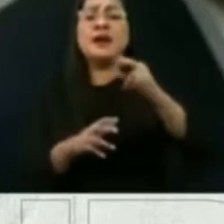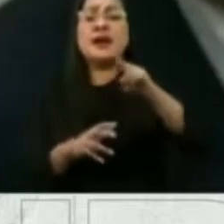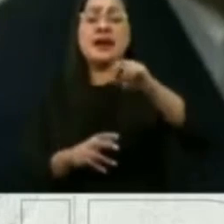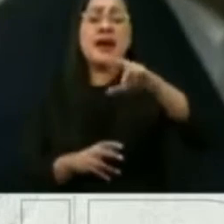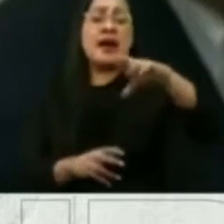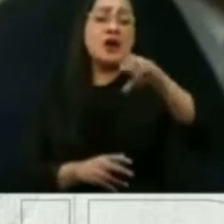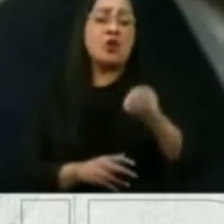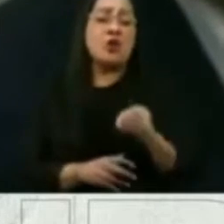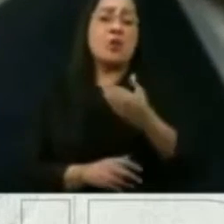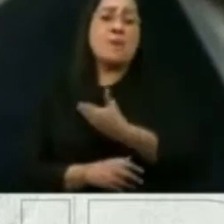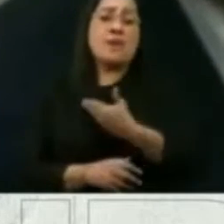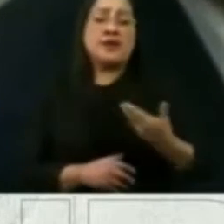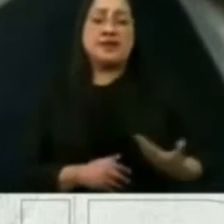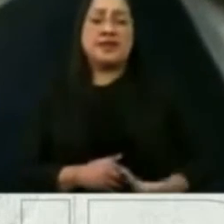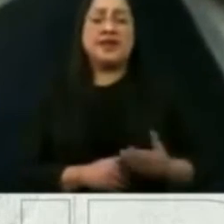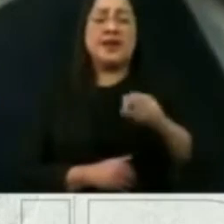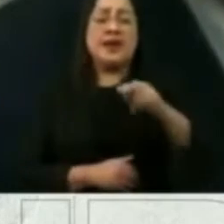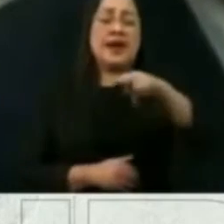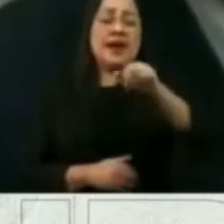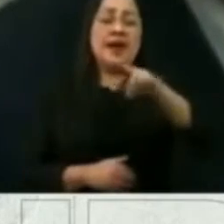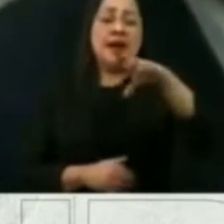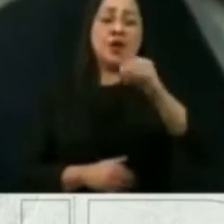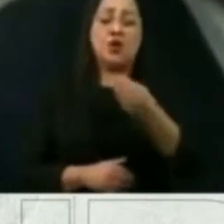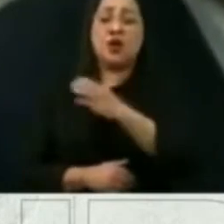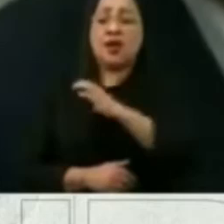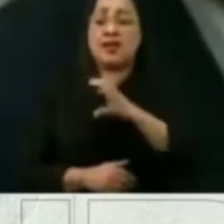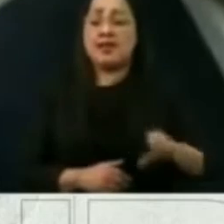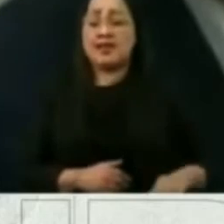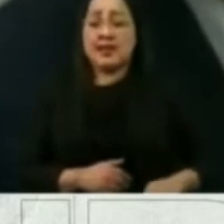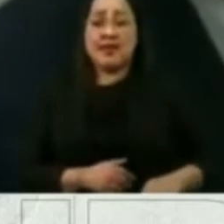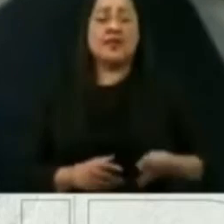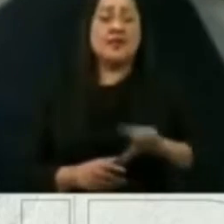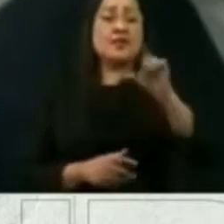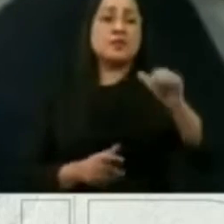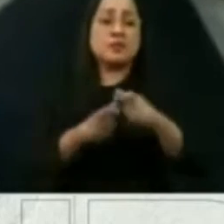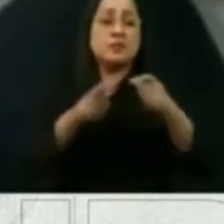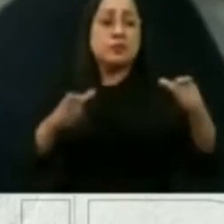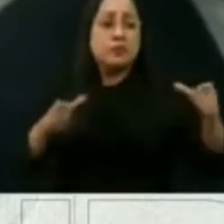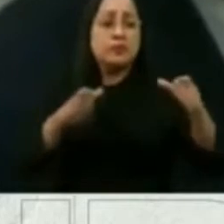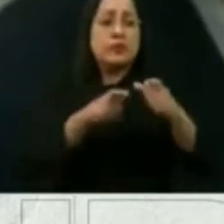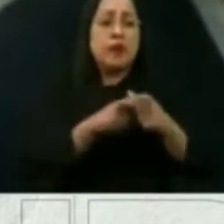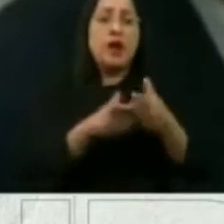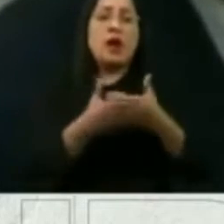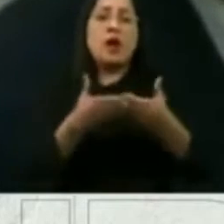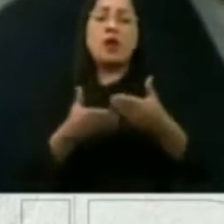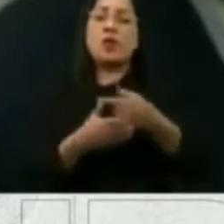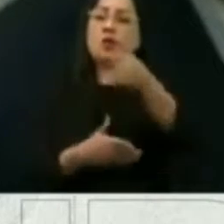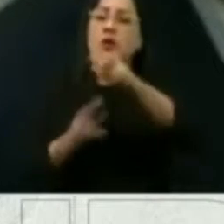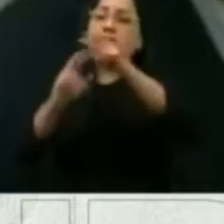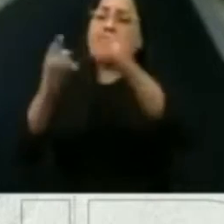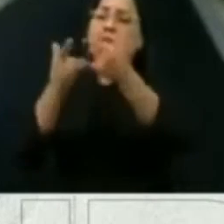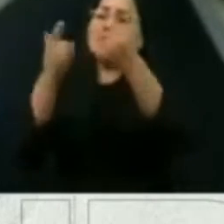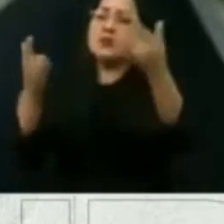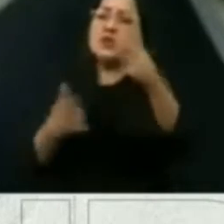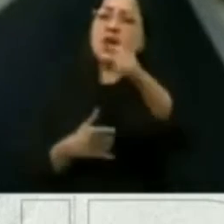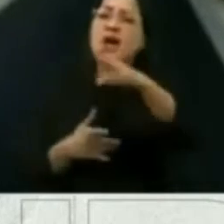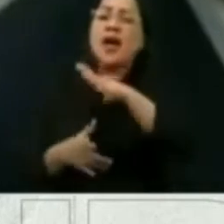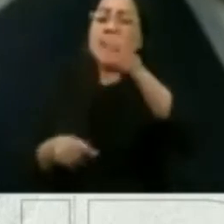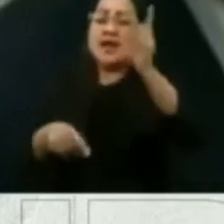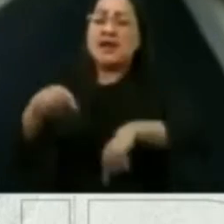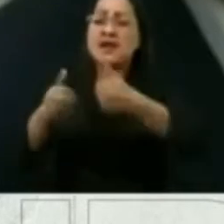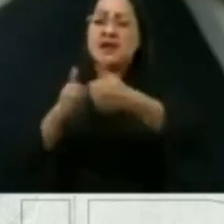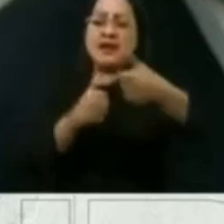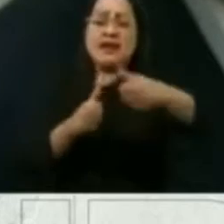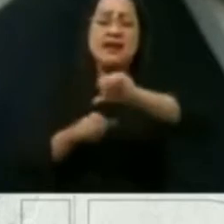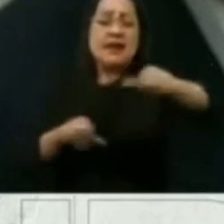narcopresidente y narcocandidata, siguió en la supuesta representación y sobrerepresentación y ahora con el cuento del fin de la división de